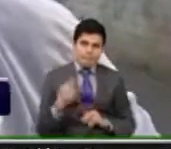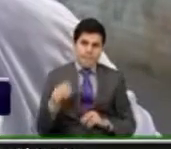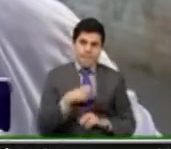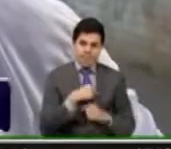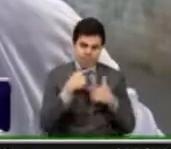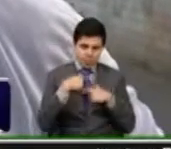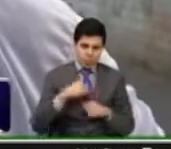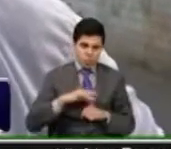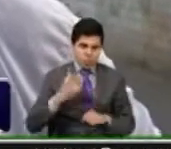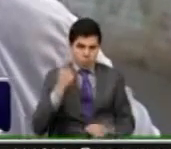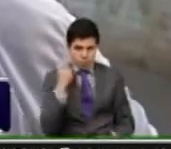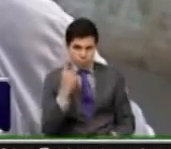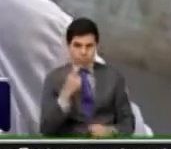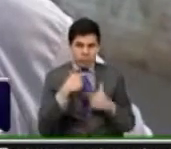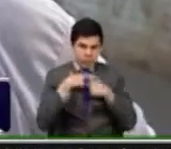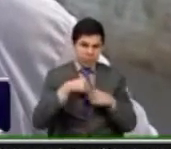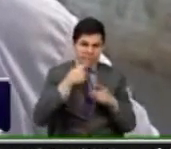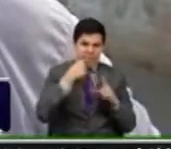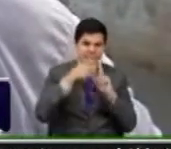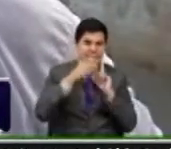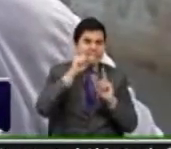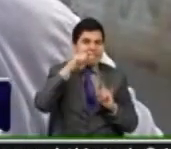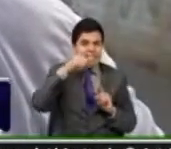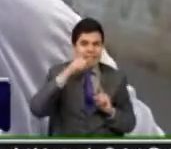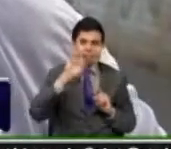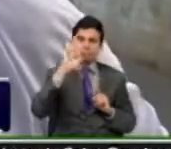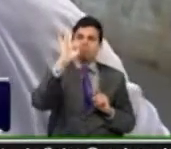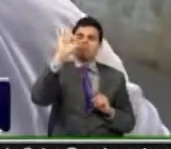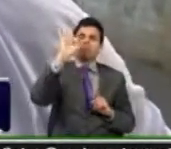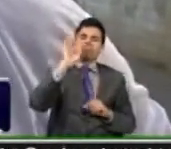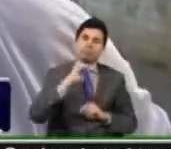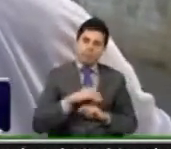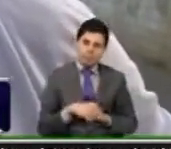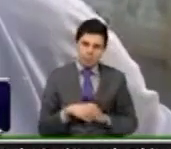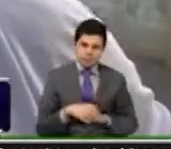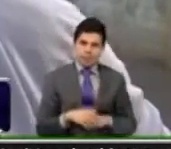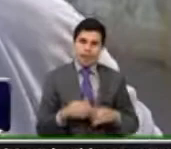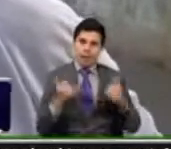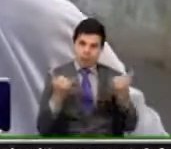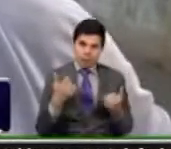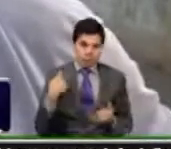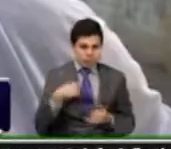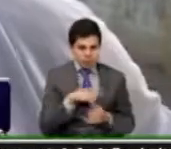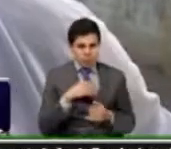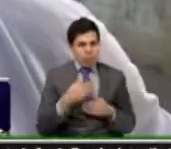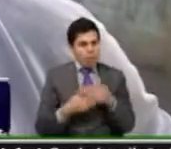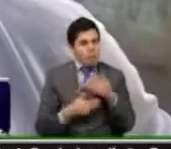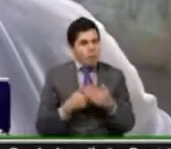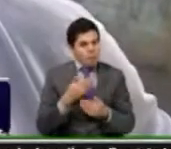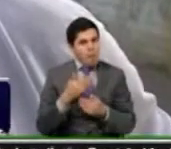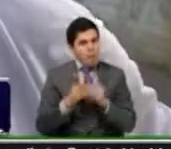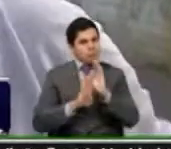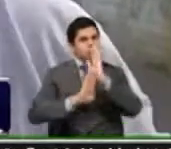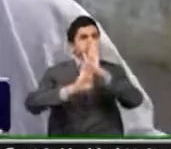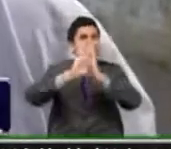oro y 3 de bronce, fue lo que hicimos. Esta vez vamos en algunas más,